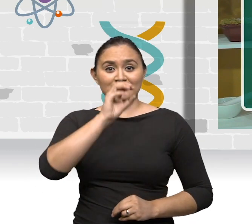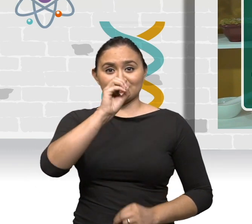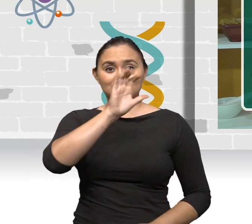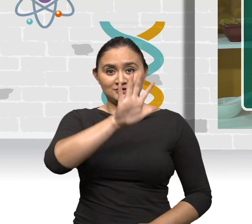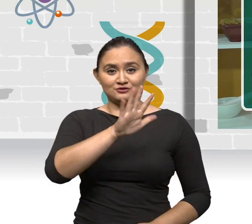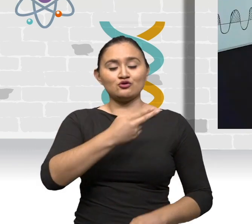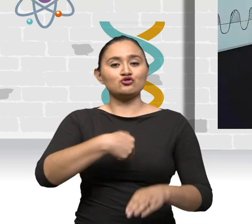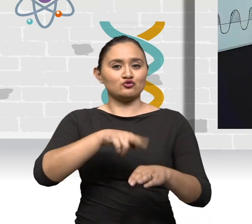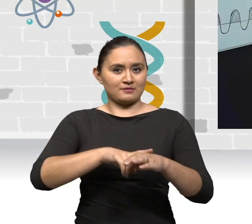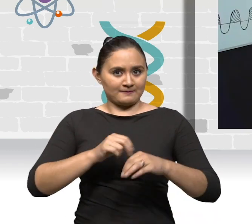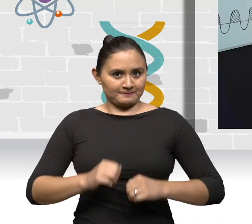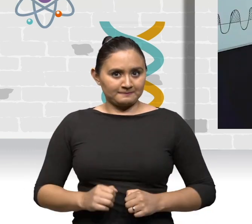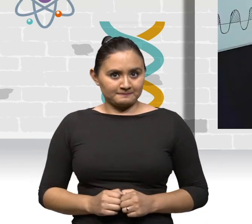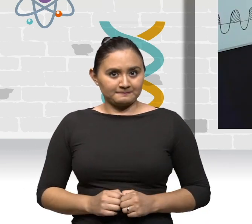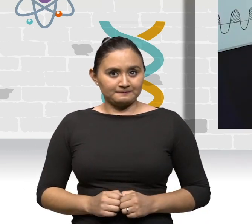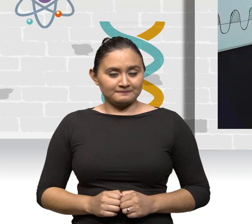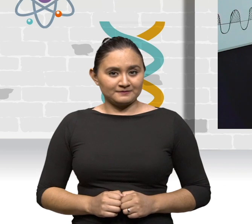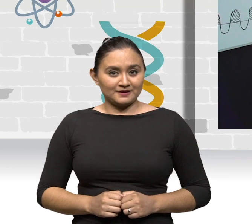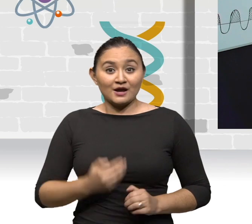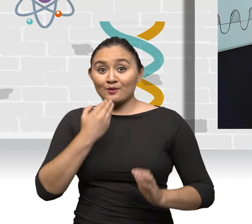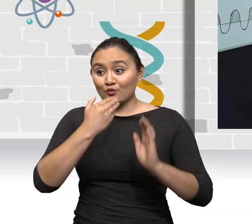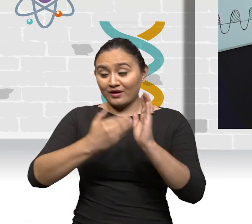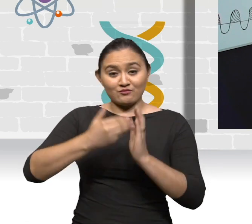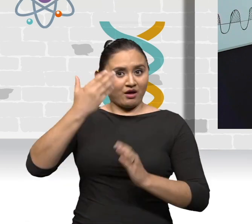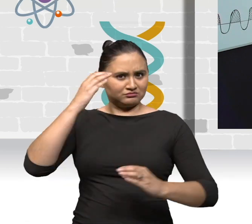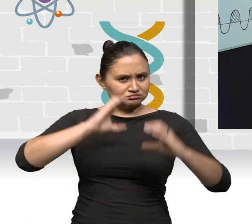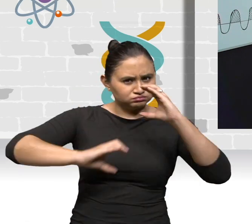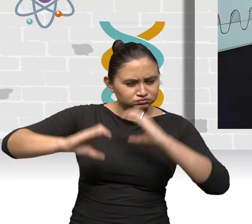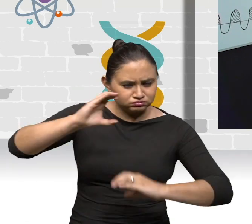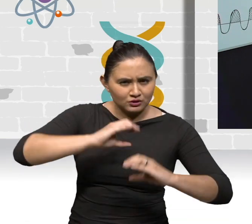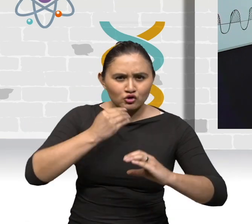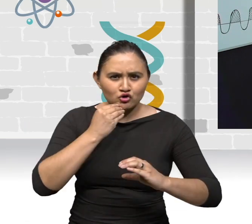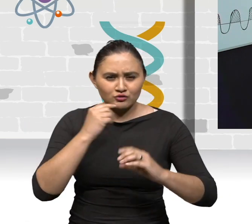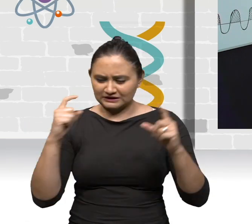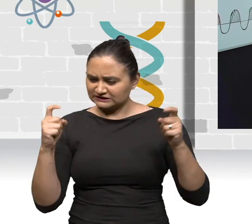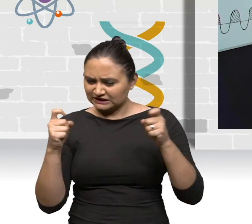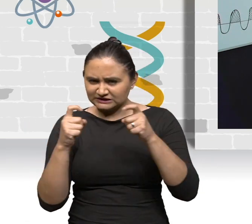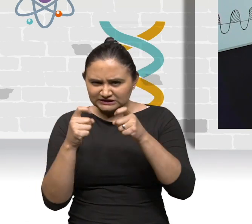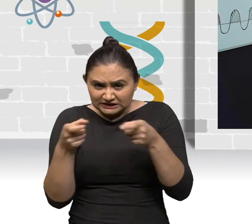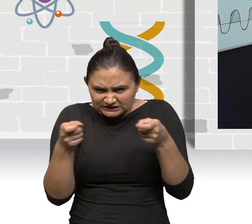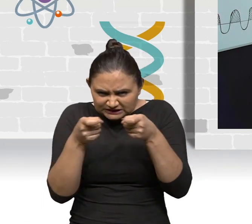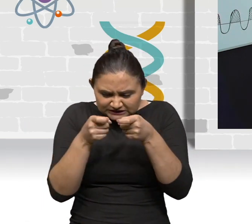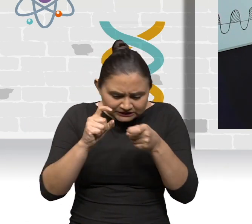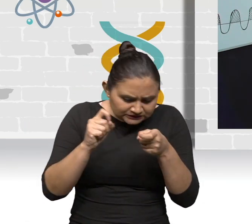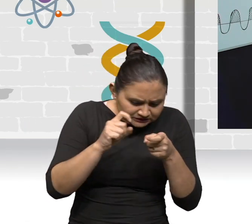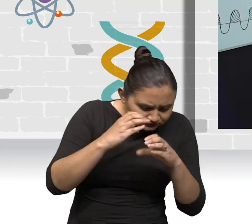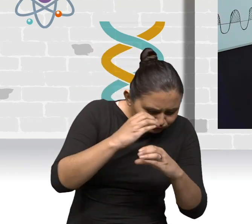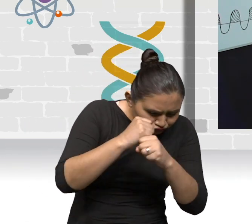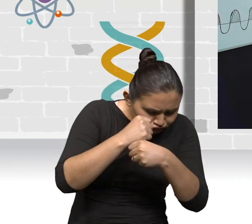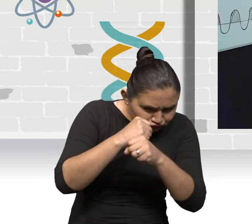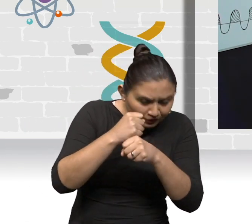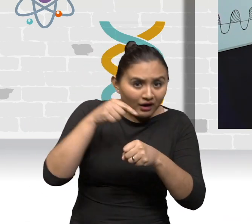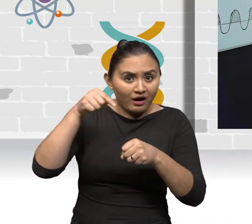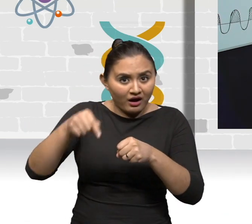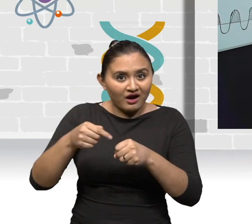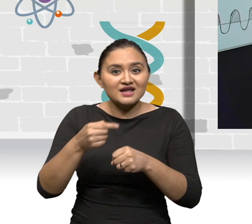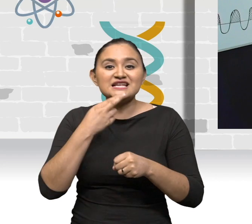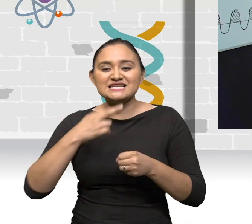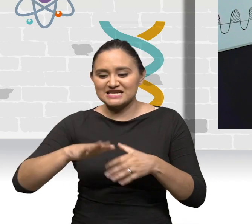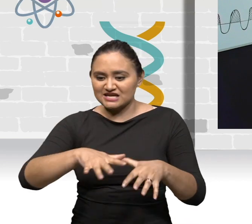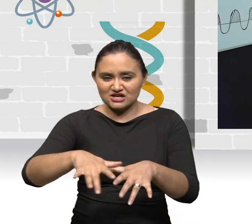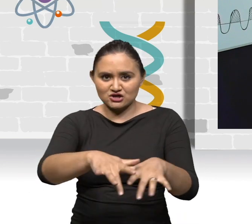0,05 normal. En el caso de mis amigos biólogos que analizan las bacterias en el río, ellos llevan a cabo un proceso de